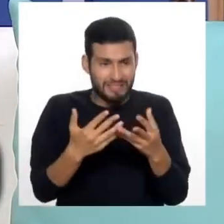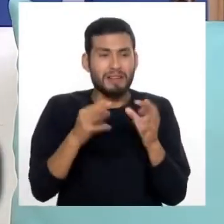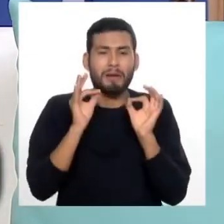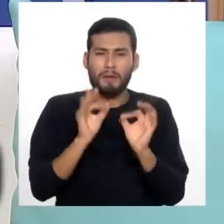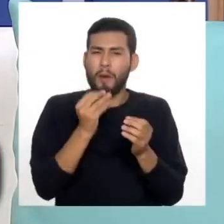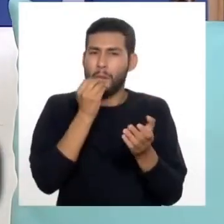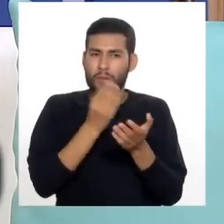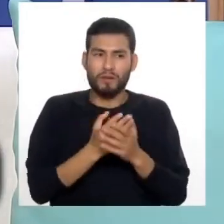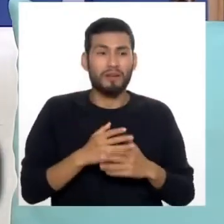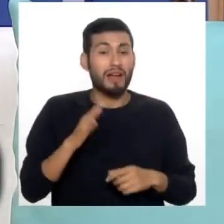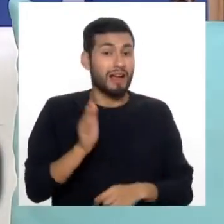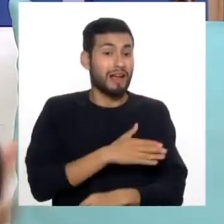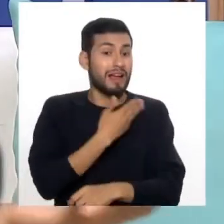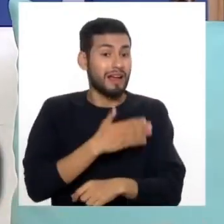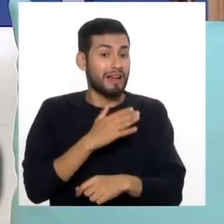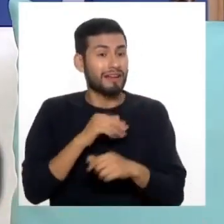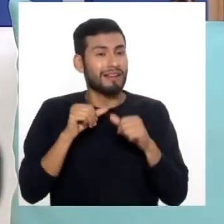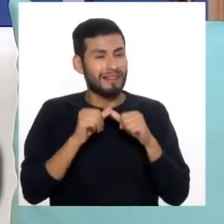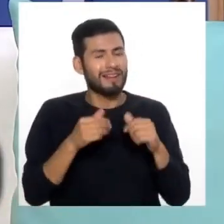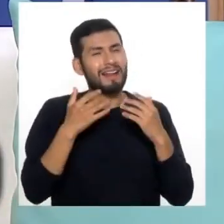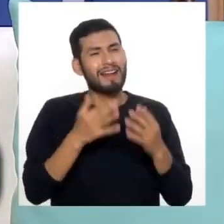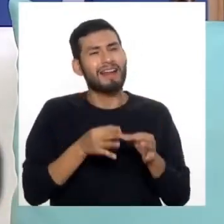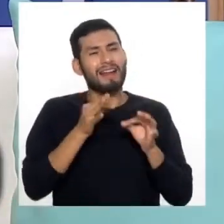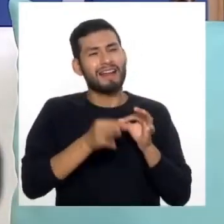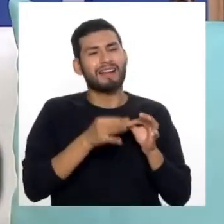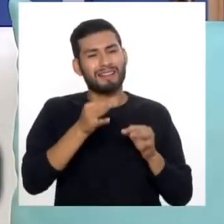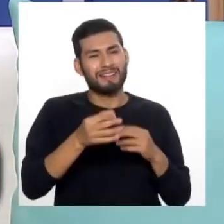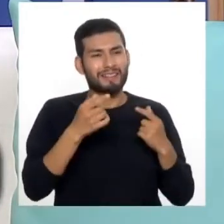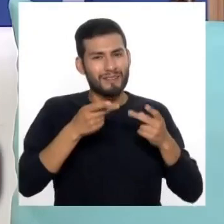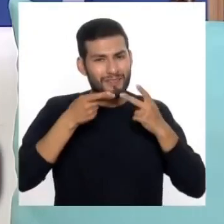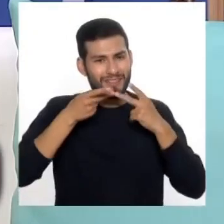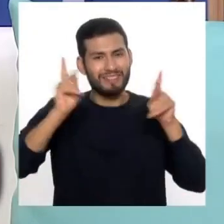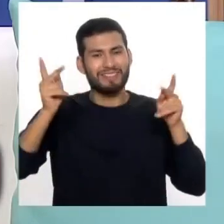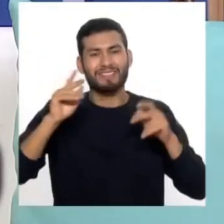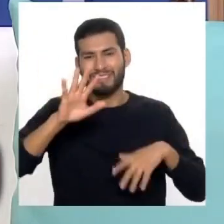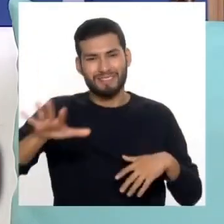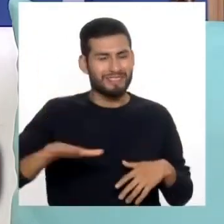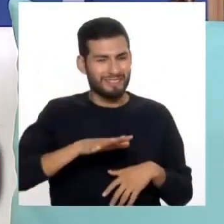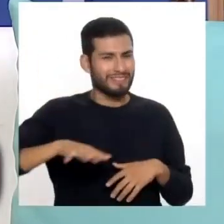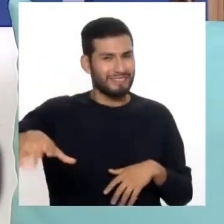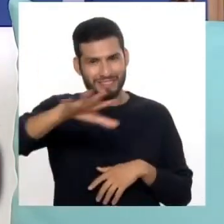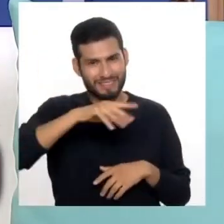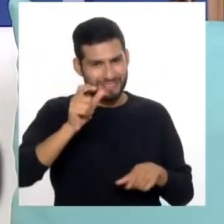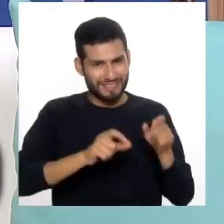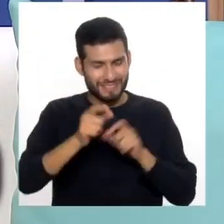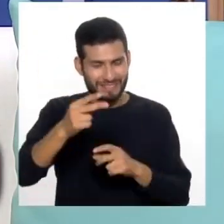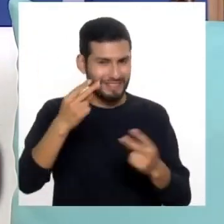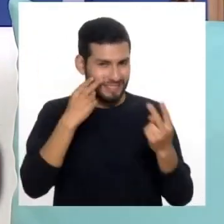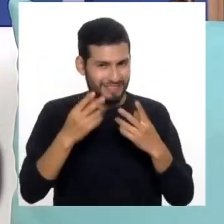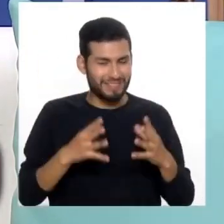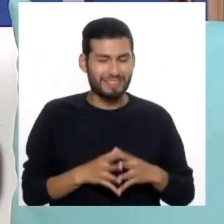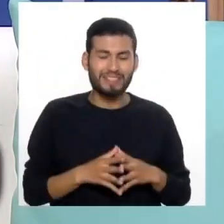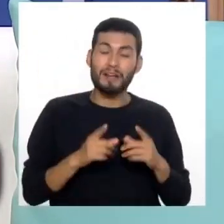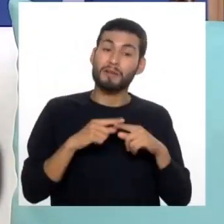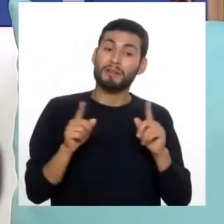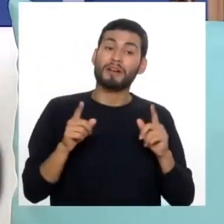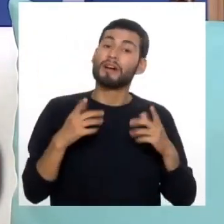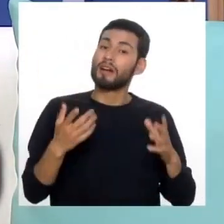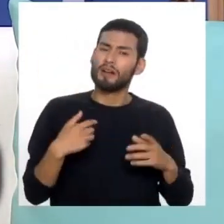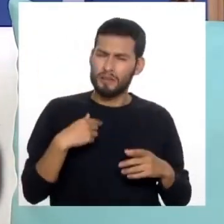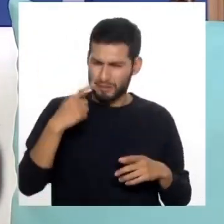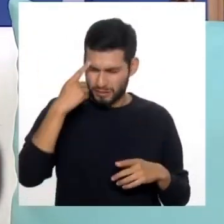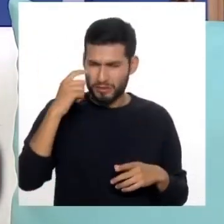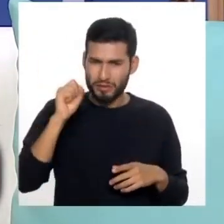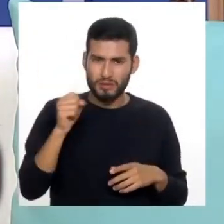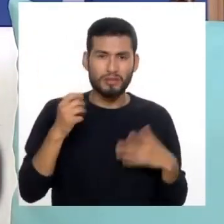la mejor manera. Hay canciones que siguen esperando para ser pues publicadas a toda la gente que me sigue, pero yo creo que es eso,